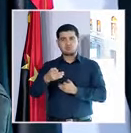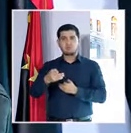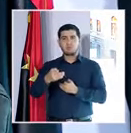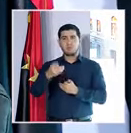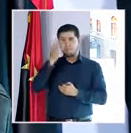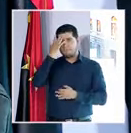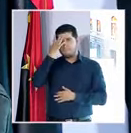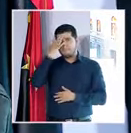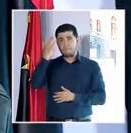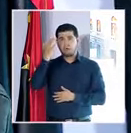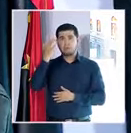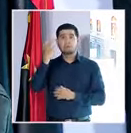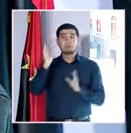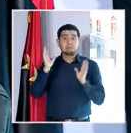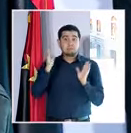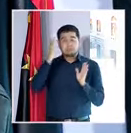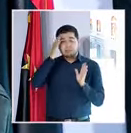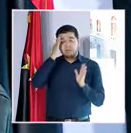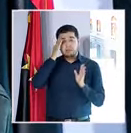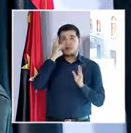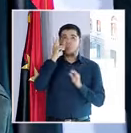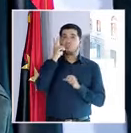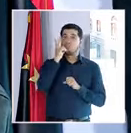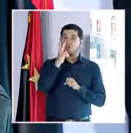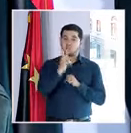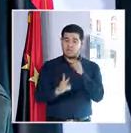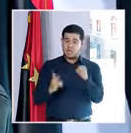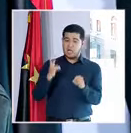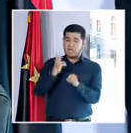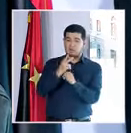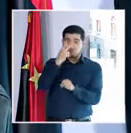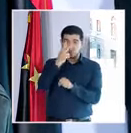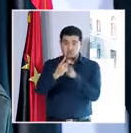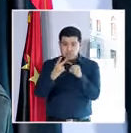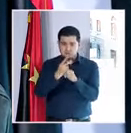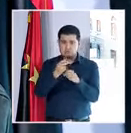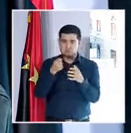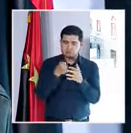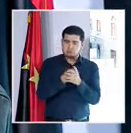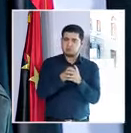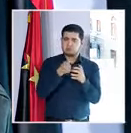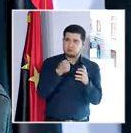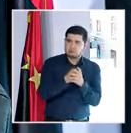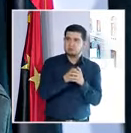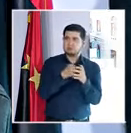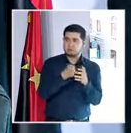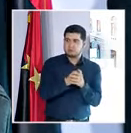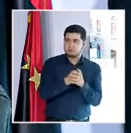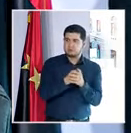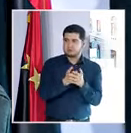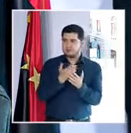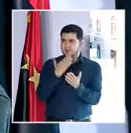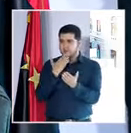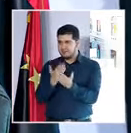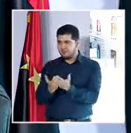porque a pesar de que llevamos 2 años insistiendo, y aquí aprovecho que está la delegada del